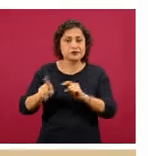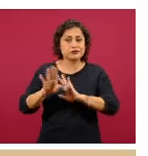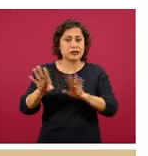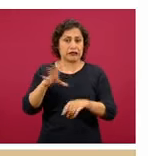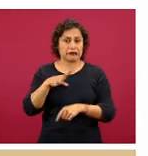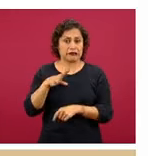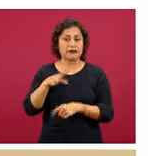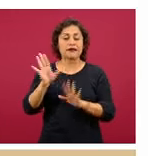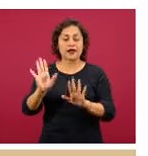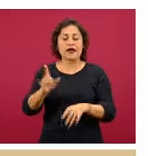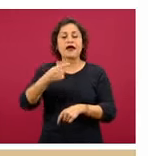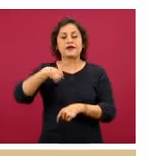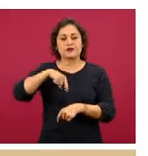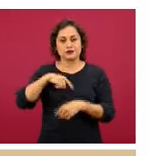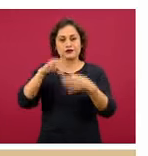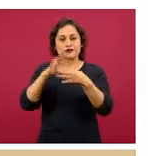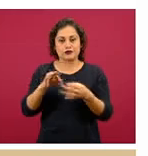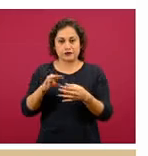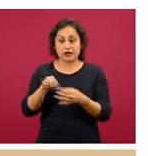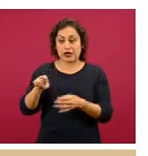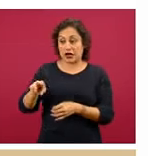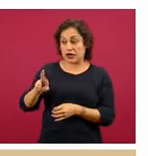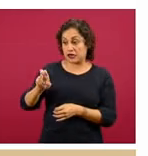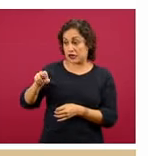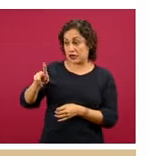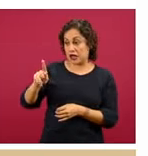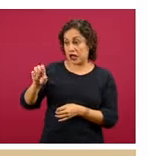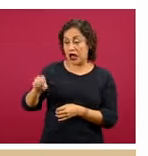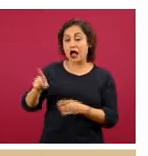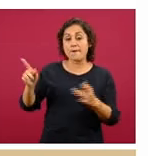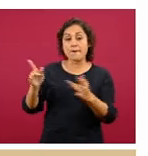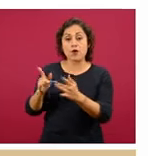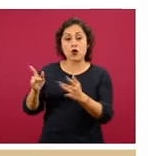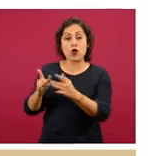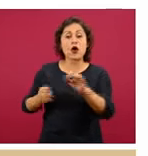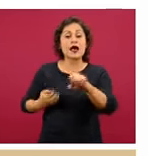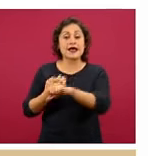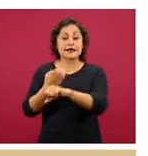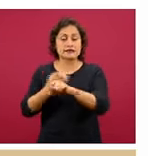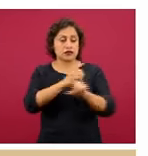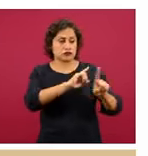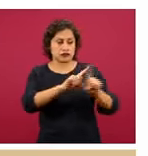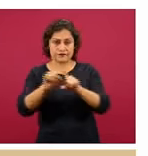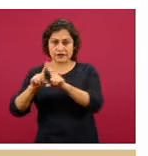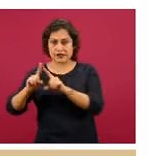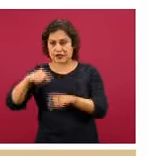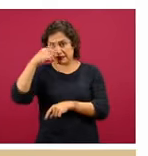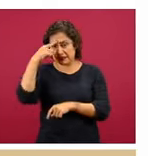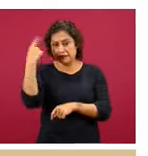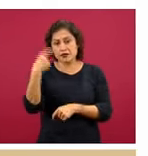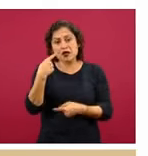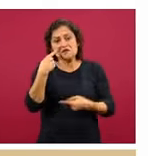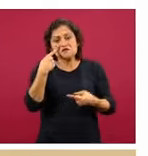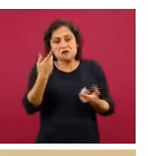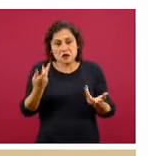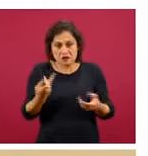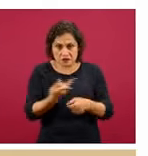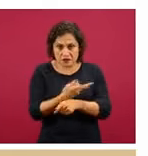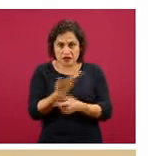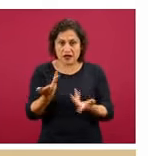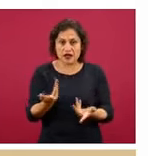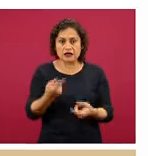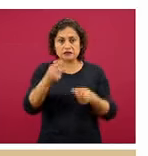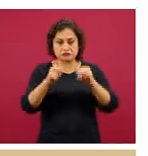lo hemos hablado, y RENAPO también tiene este diálogo frecuente con los estados para ver estos componentes, que tanto hay